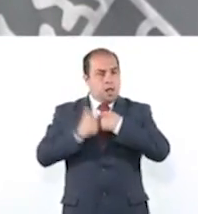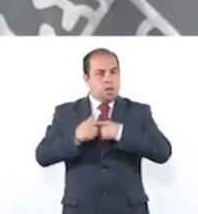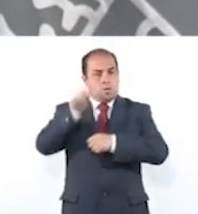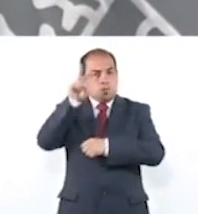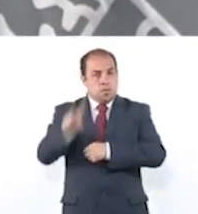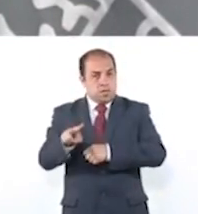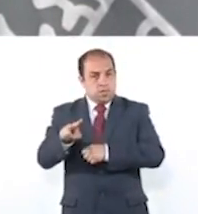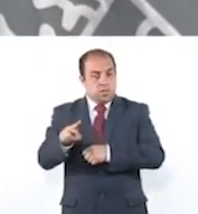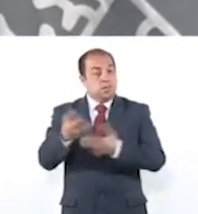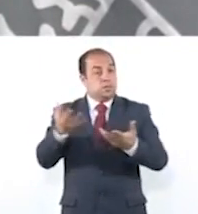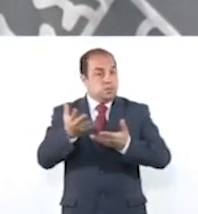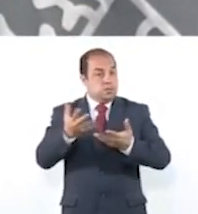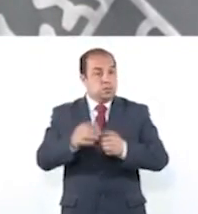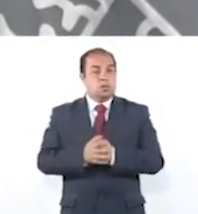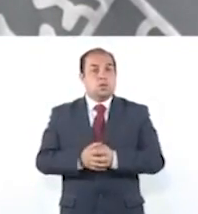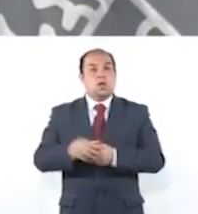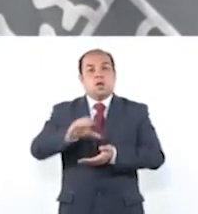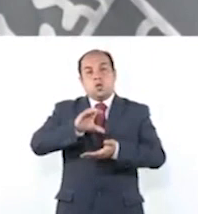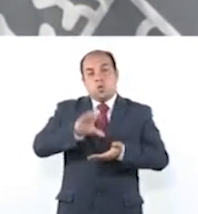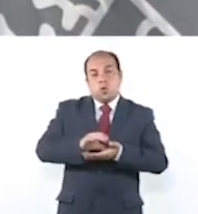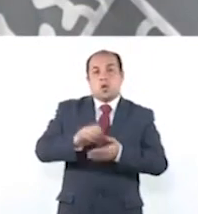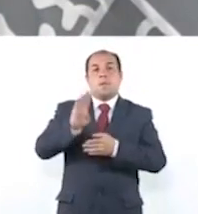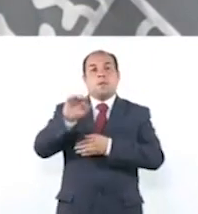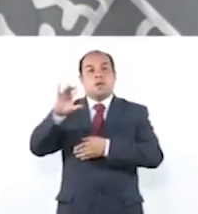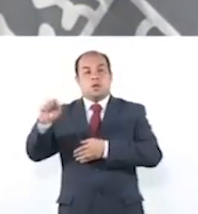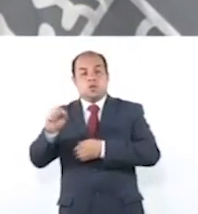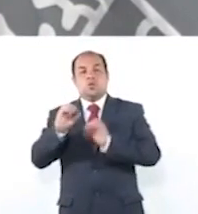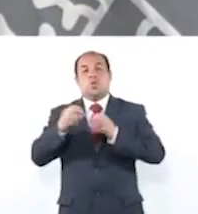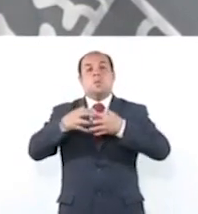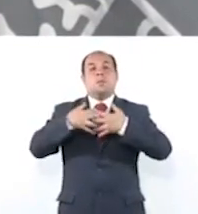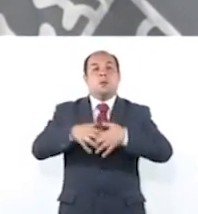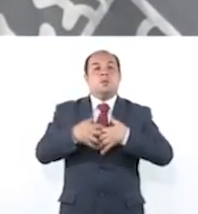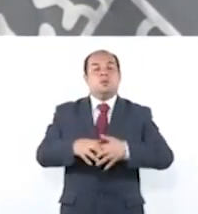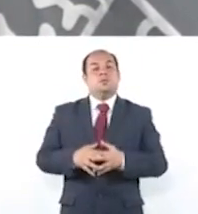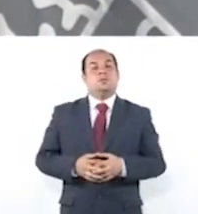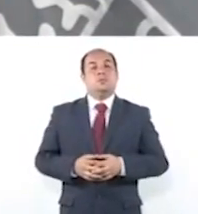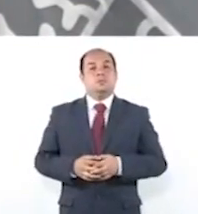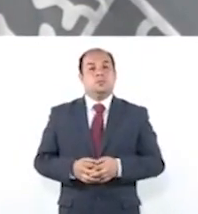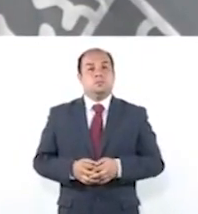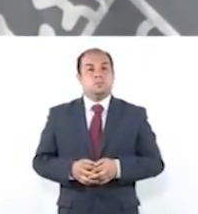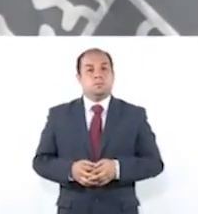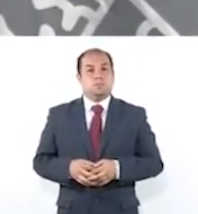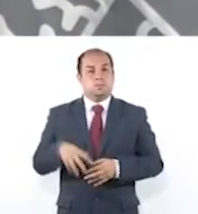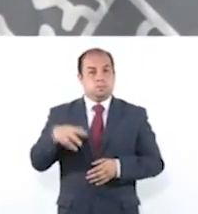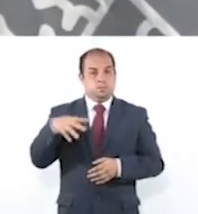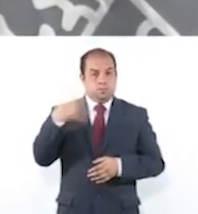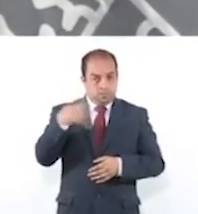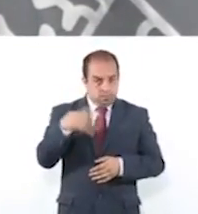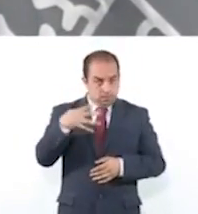están haciendo en colonias, en barrios, en fábricas. 14.